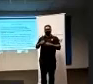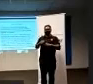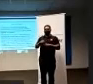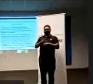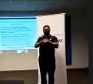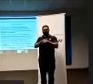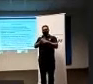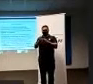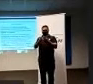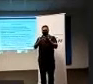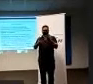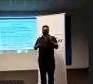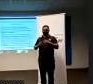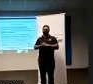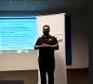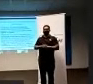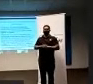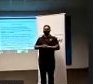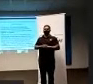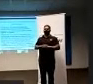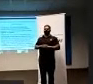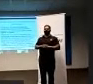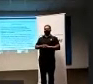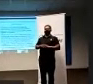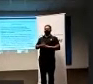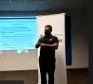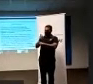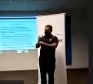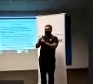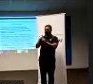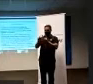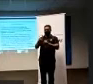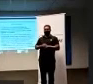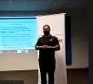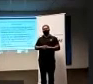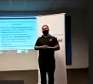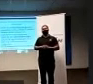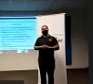requieran tratamiento inmunosupresor también. Siguiente.